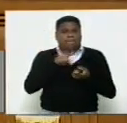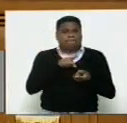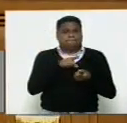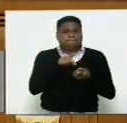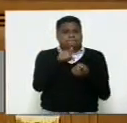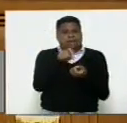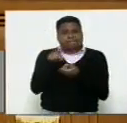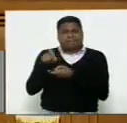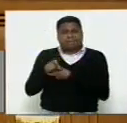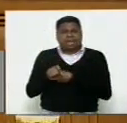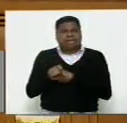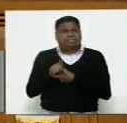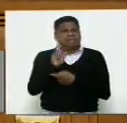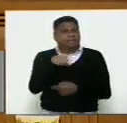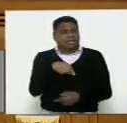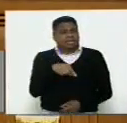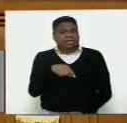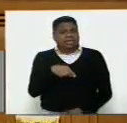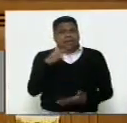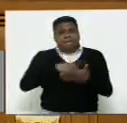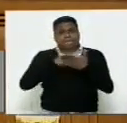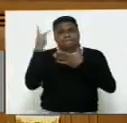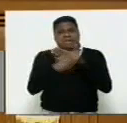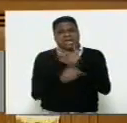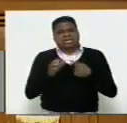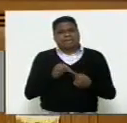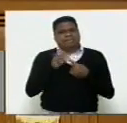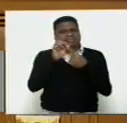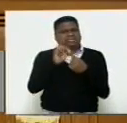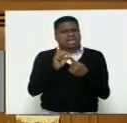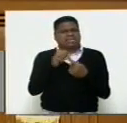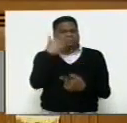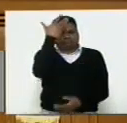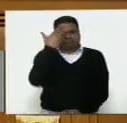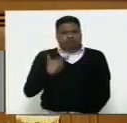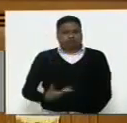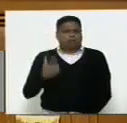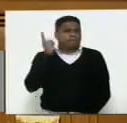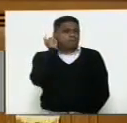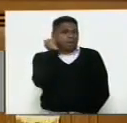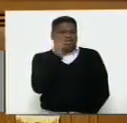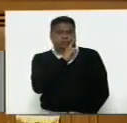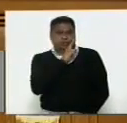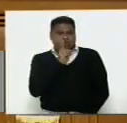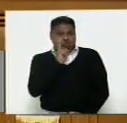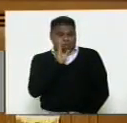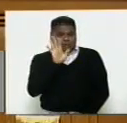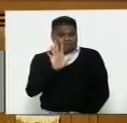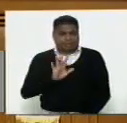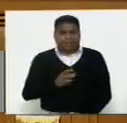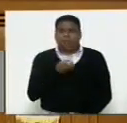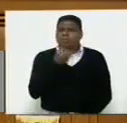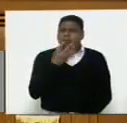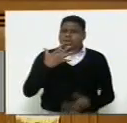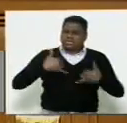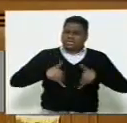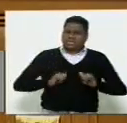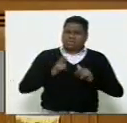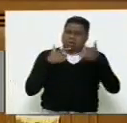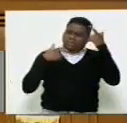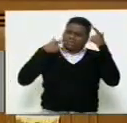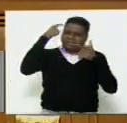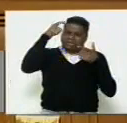Soy Mujer, es decir, ha sido también el presidente Nicolás Maduro un abanderado, como buen hijo de Chávez, de las